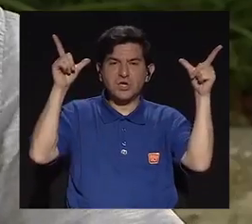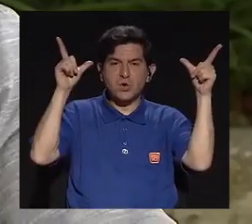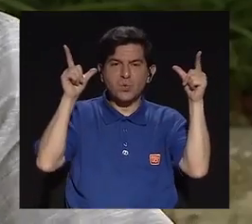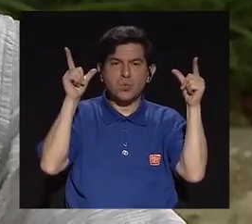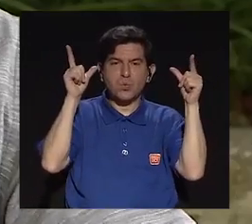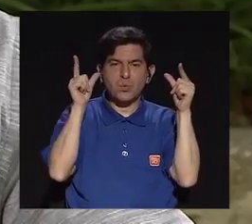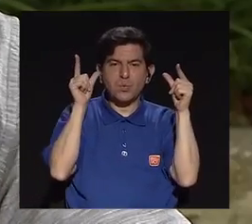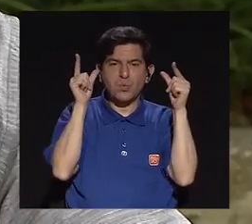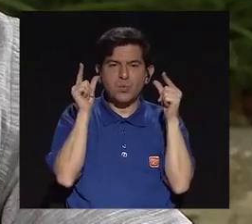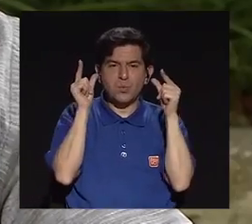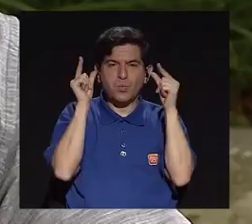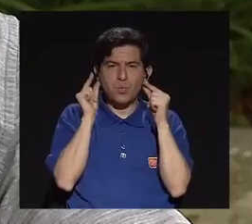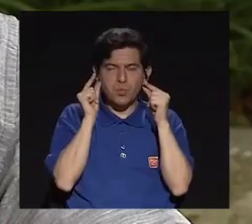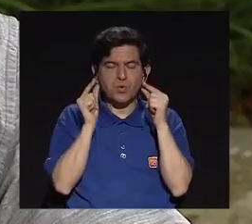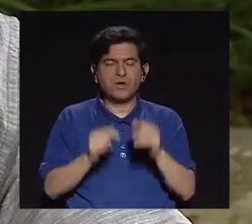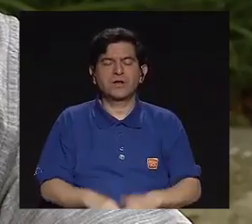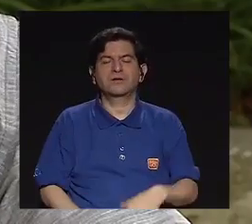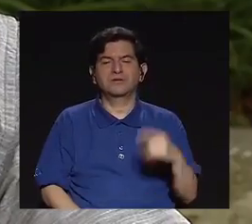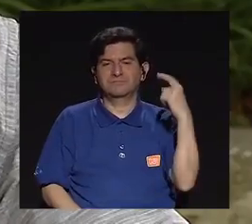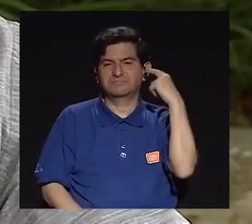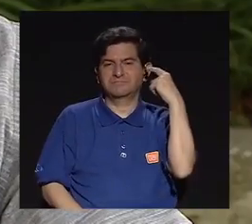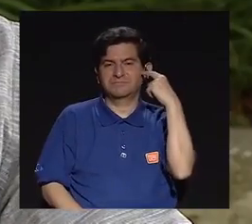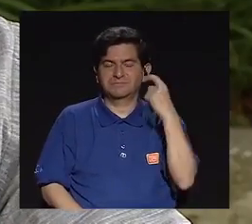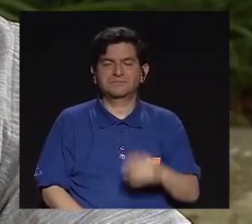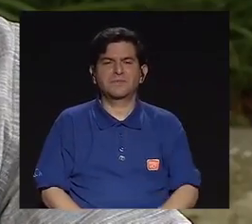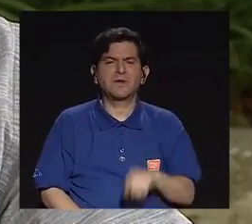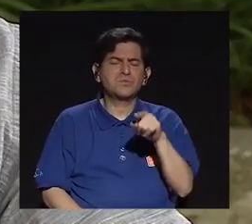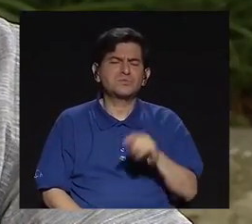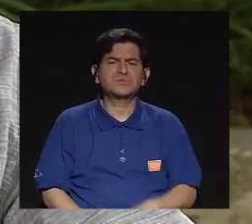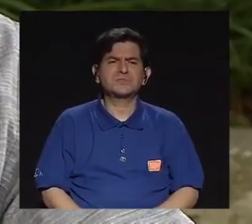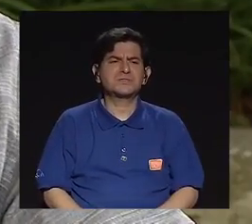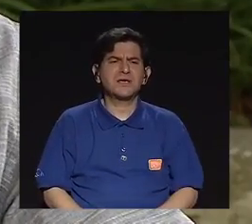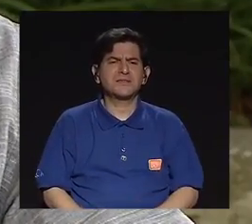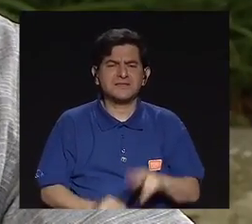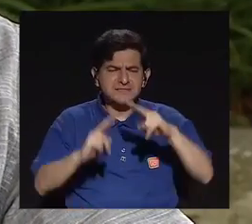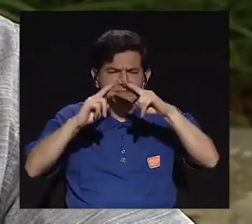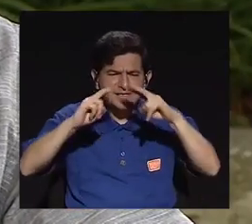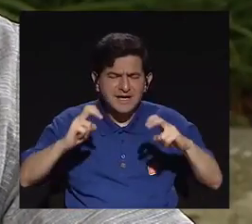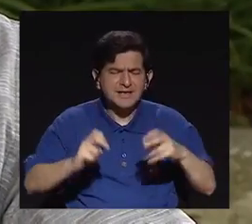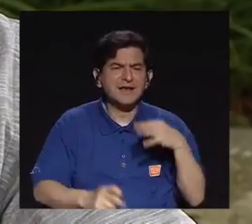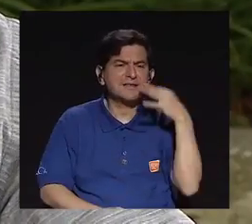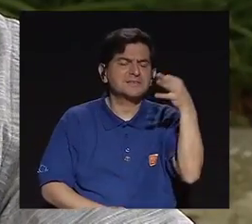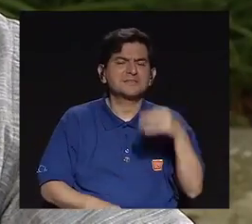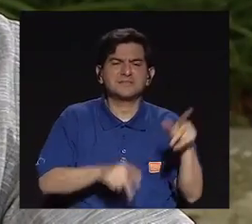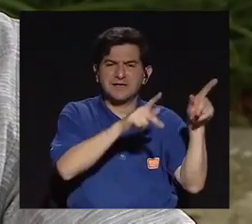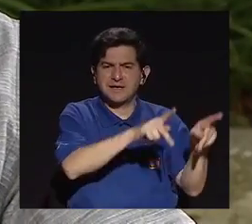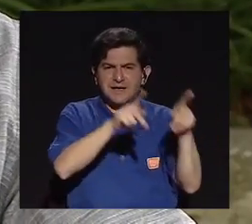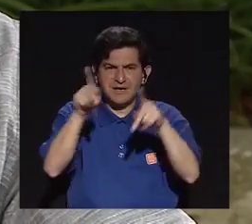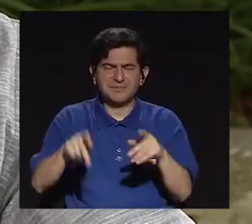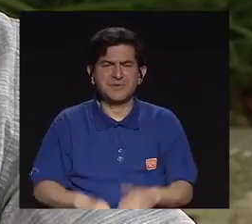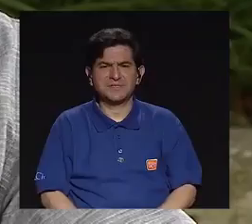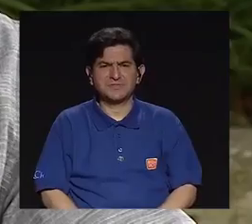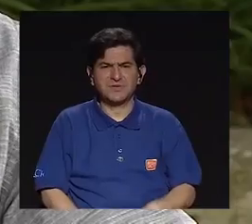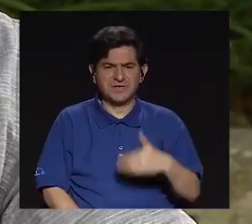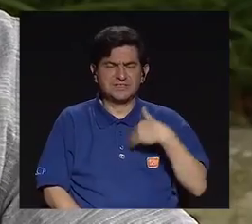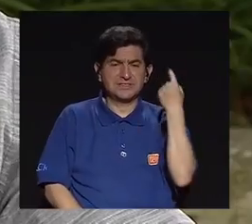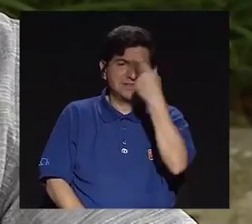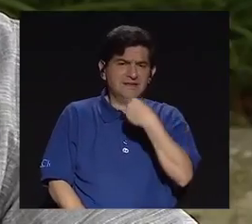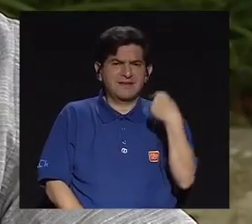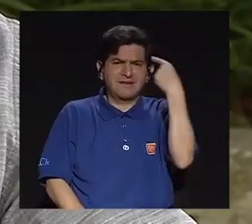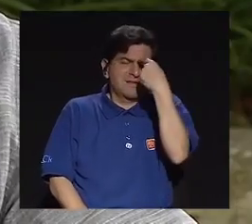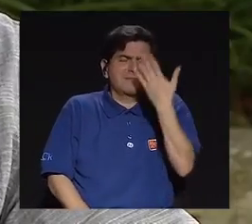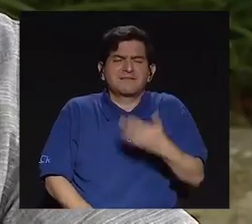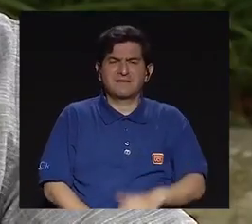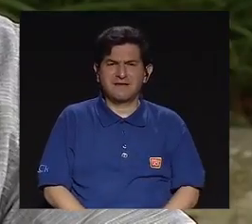el pronóstico que ustedes usualmente ven en los pacientes que sufren vértigo? O sea, es decir, la calidad de vida de